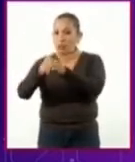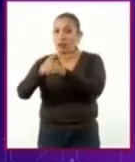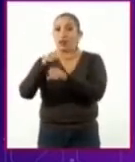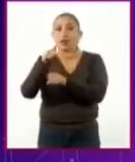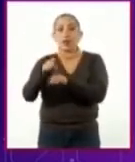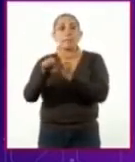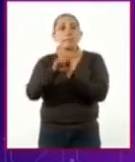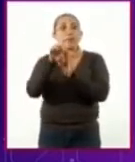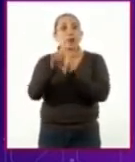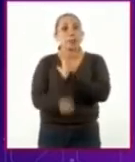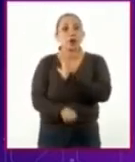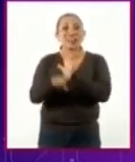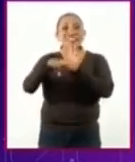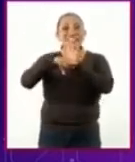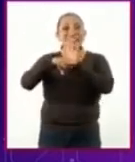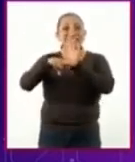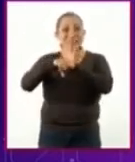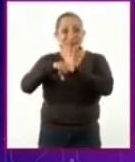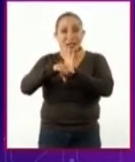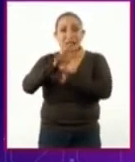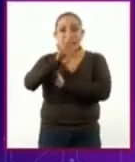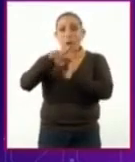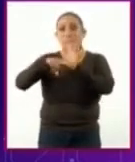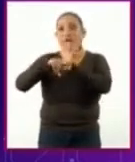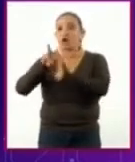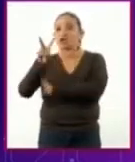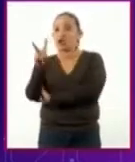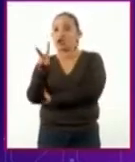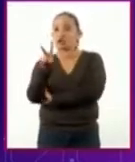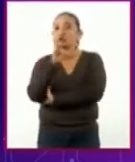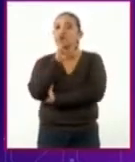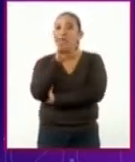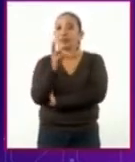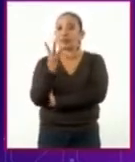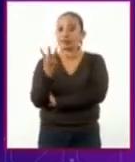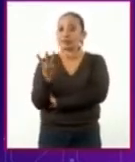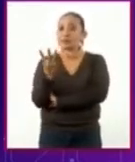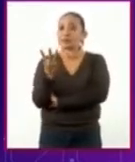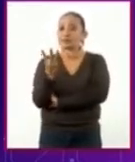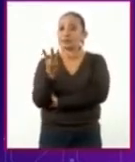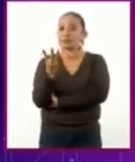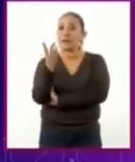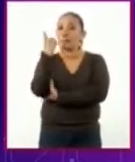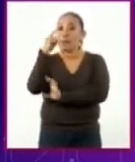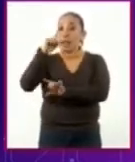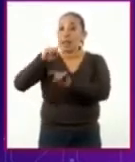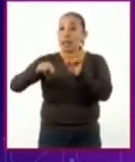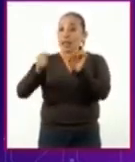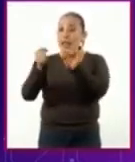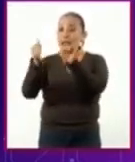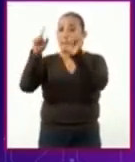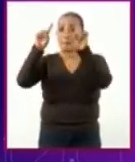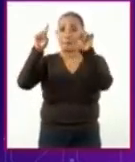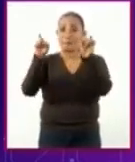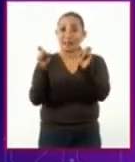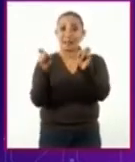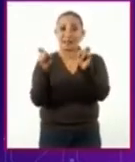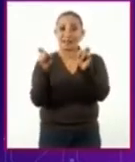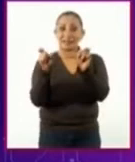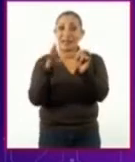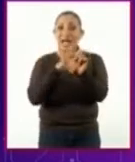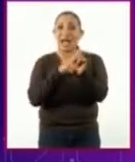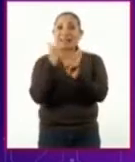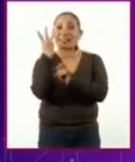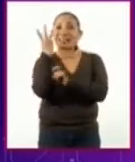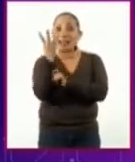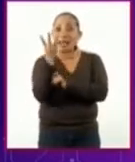el caso es una resta. 5 menos 2 que resulta 3. Para eliminar el paréntesis en el que se encuentra el